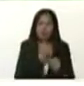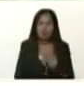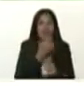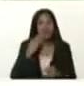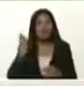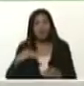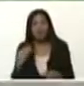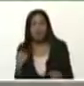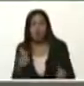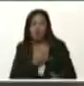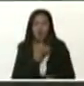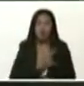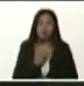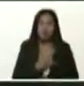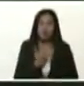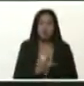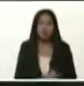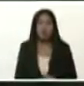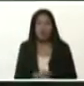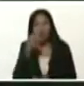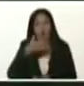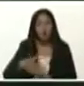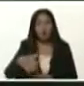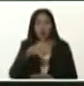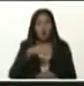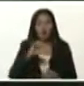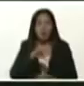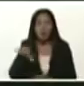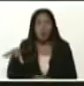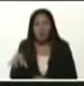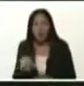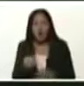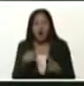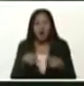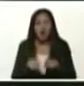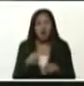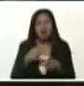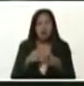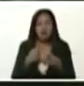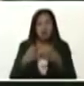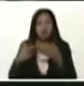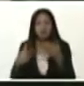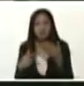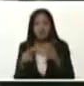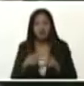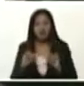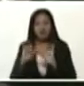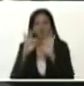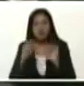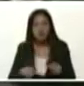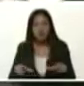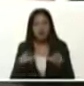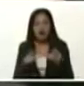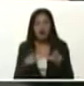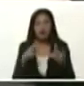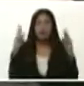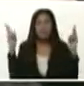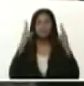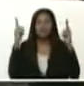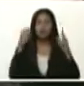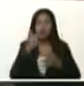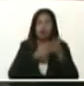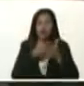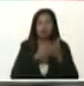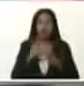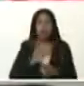juventud, las universidades, los pueblos de las ciudades de Quito, de Guayaquil. La victoria y la lucha